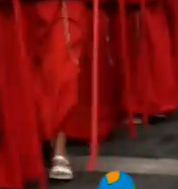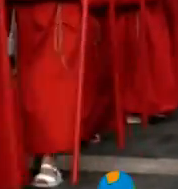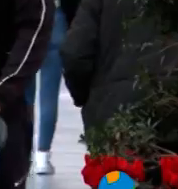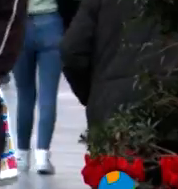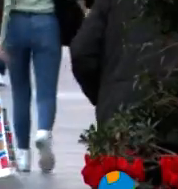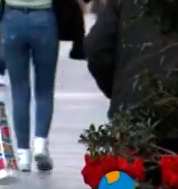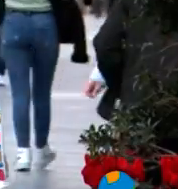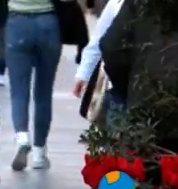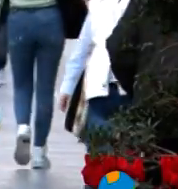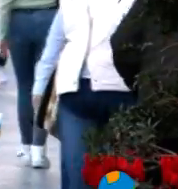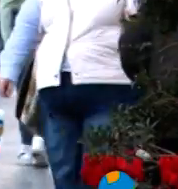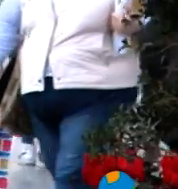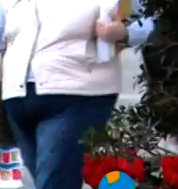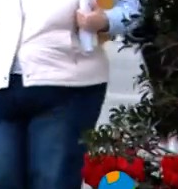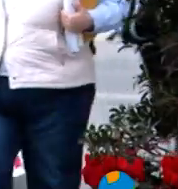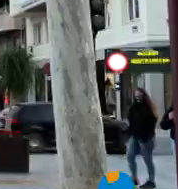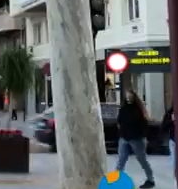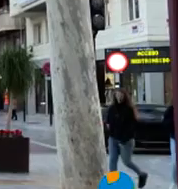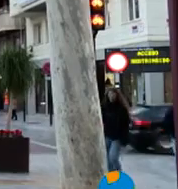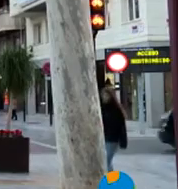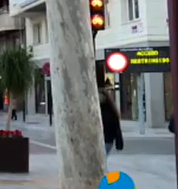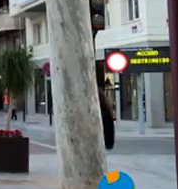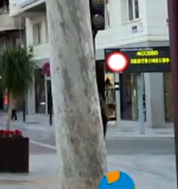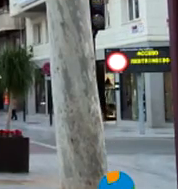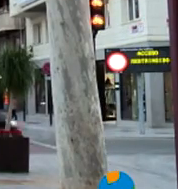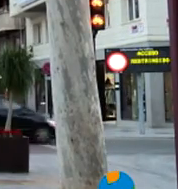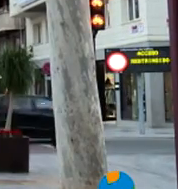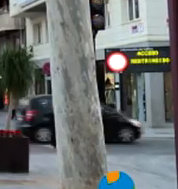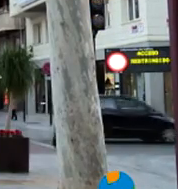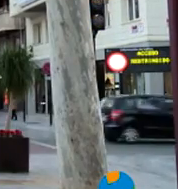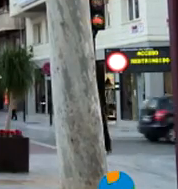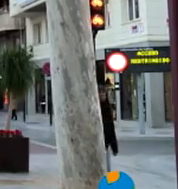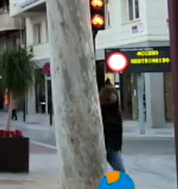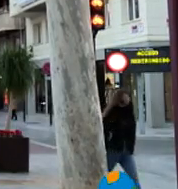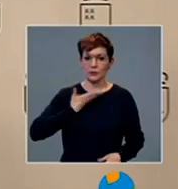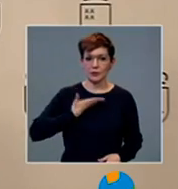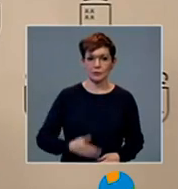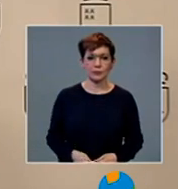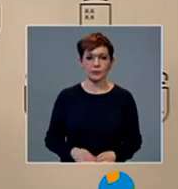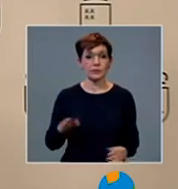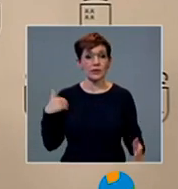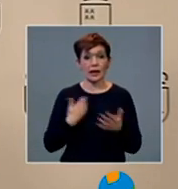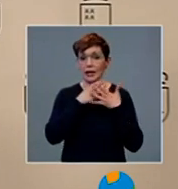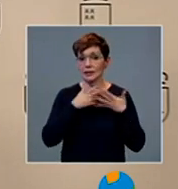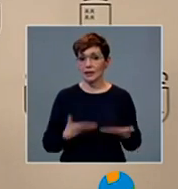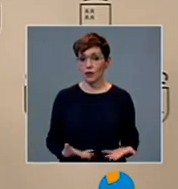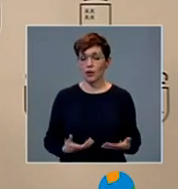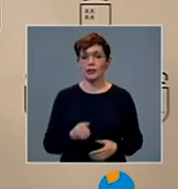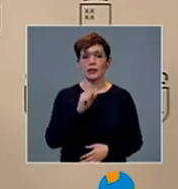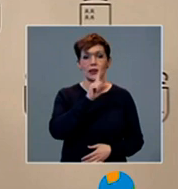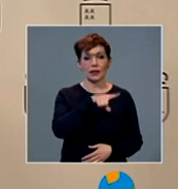del virus a nuestro territorio. Con la británica poco se puede hacer ya. A día de hoy se han confirmado ya